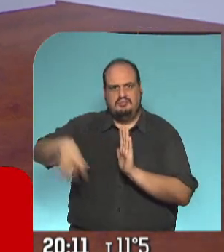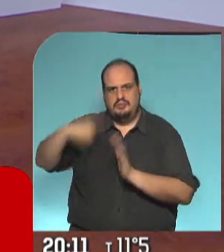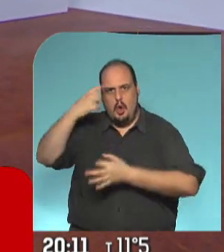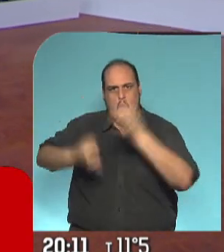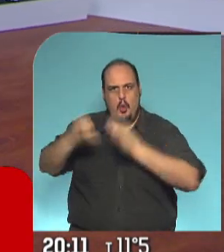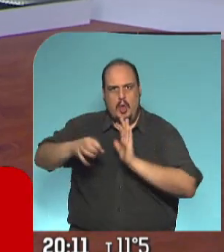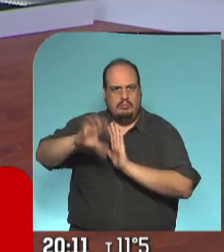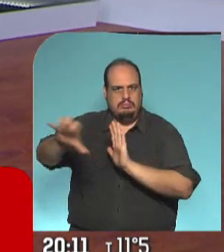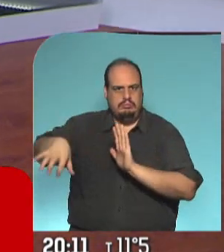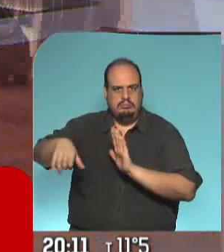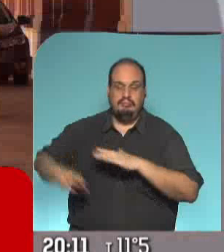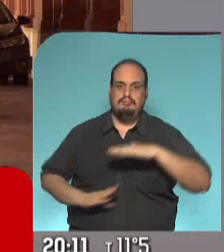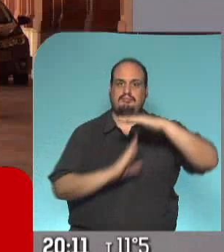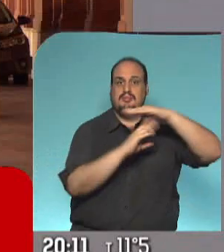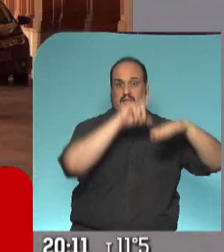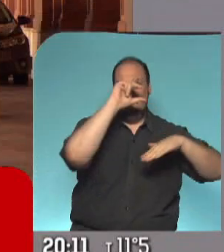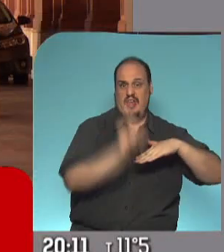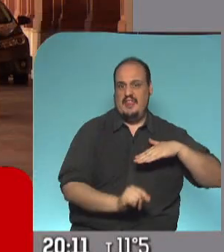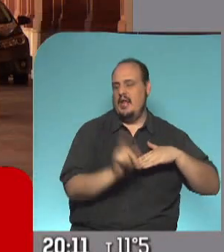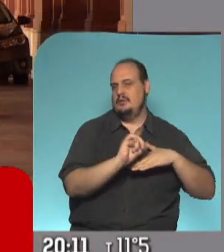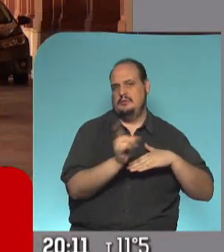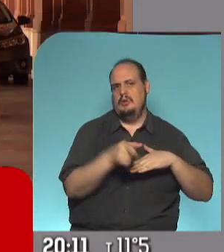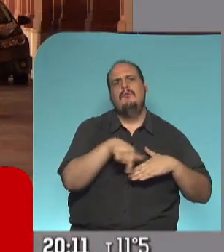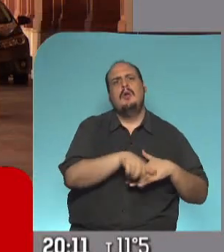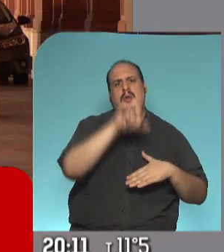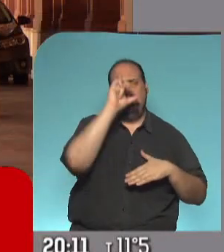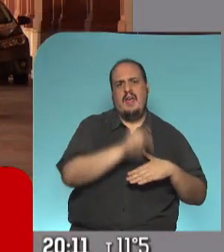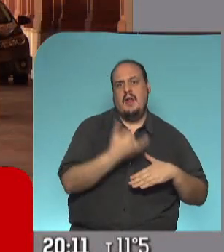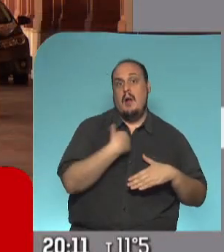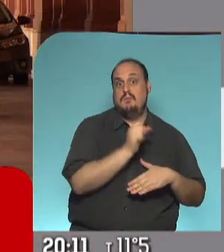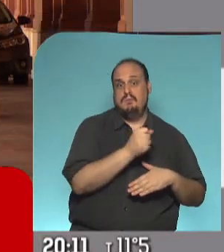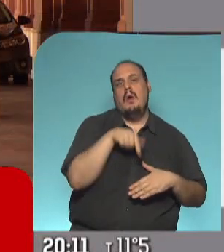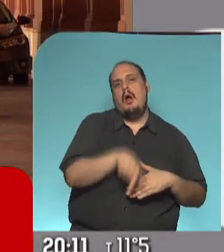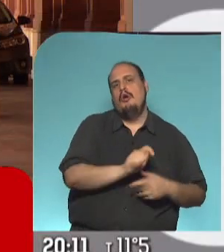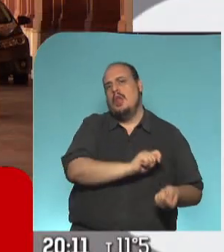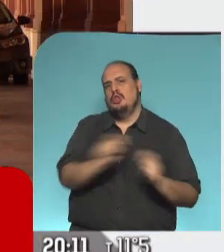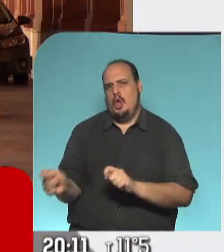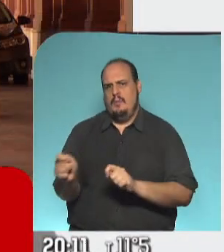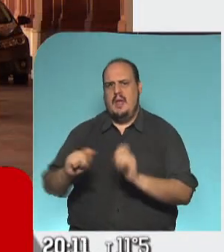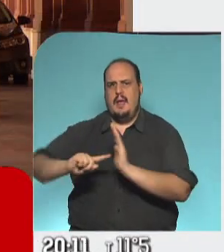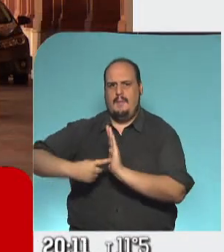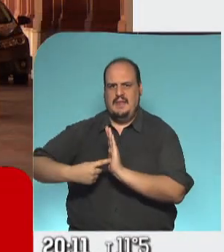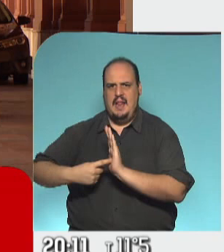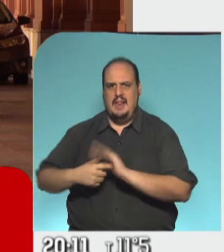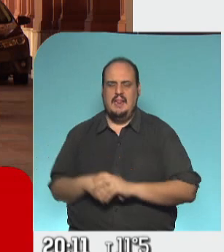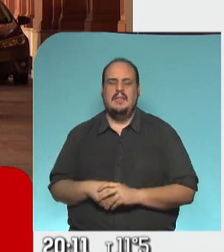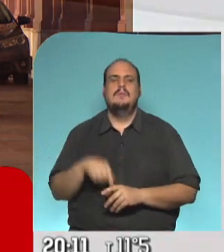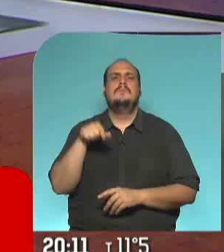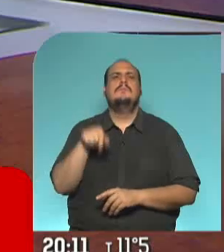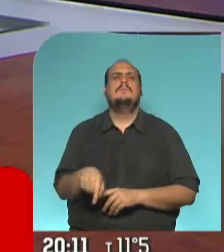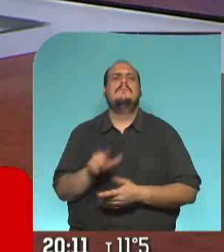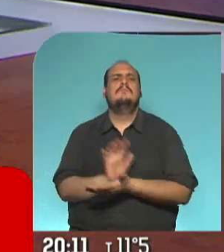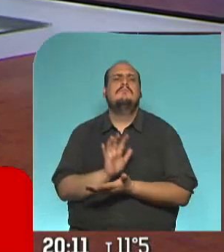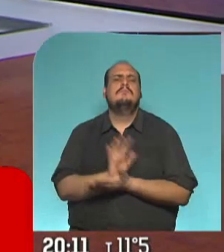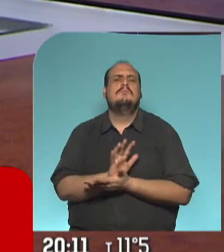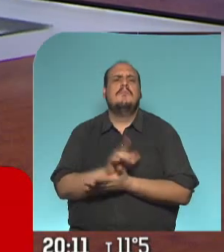a ser investigados en la Ciudad de Buenos Aires. Es una transferencia a la Ciudad de Buenos Aires. Acá hay algo importante en este tipo en